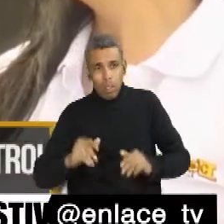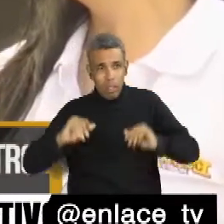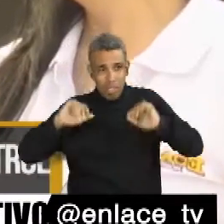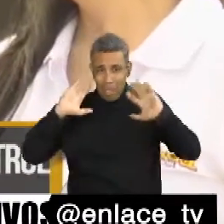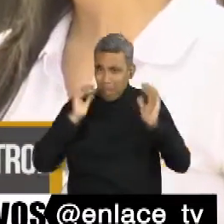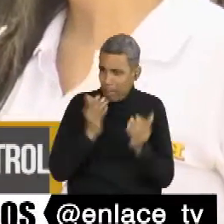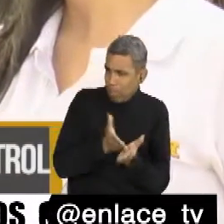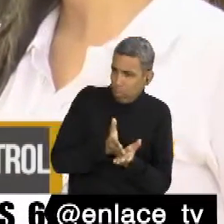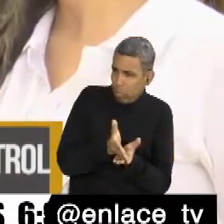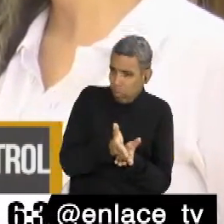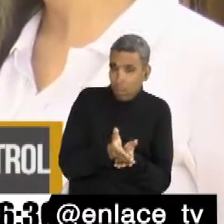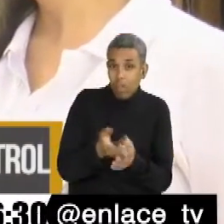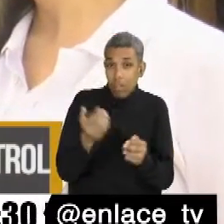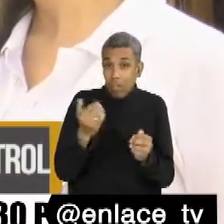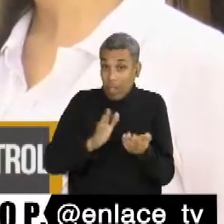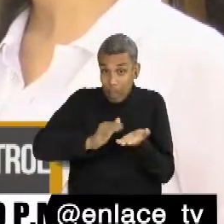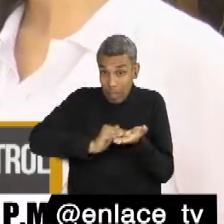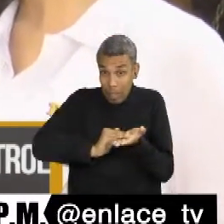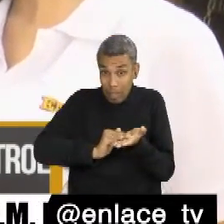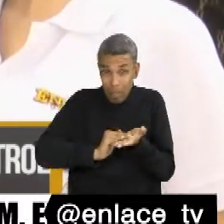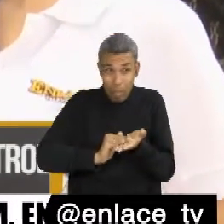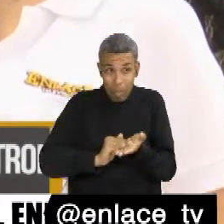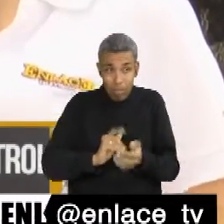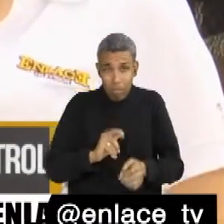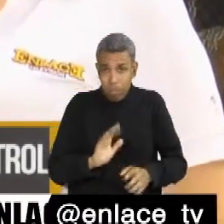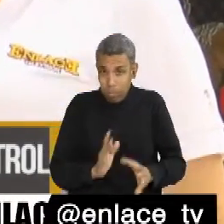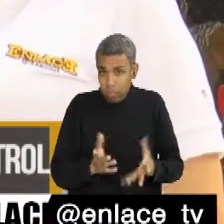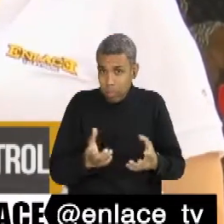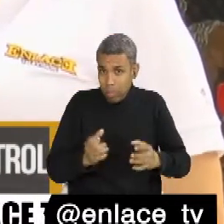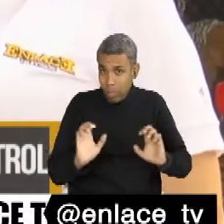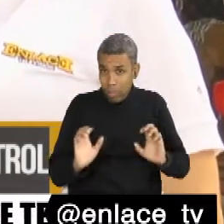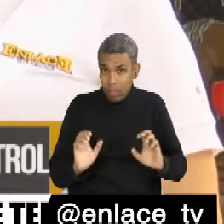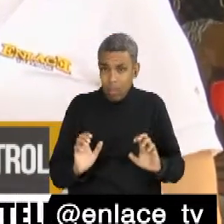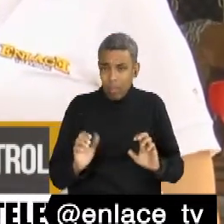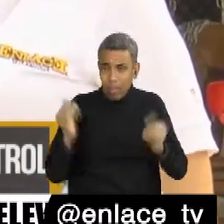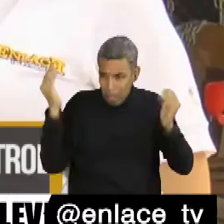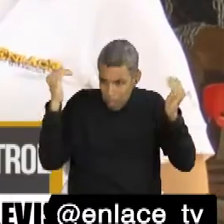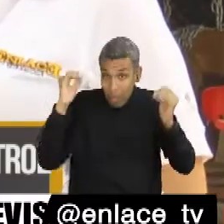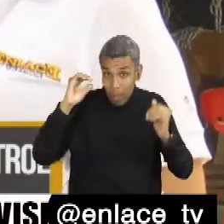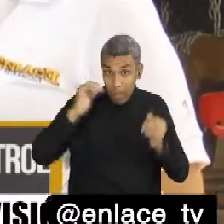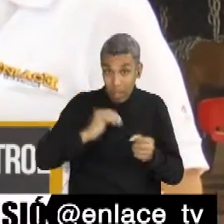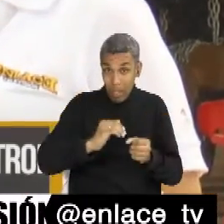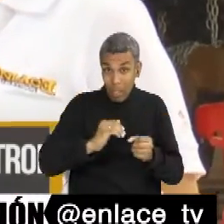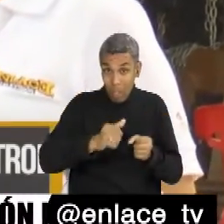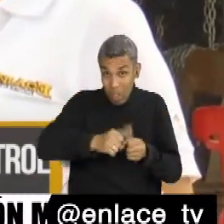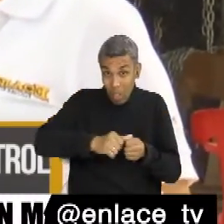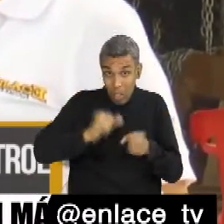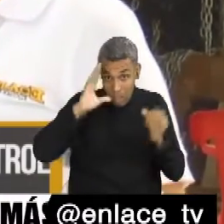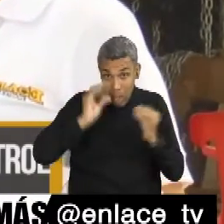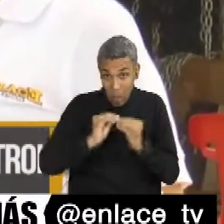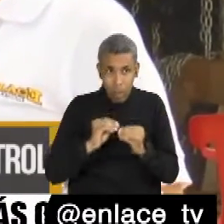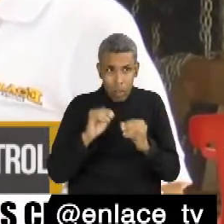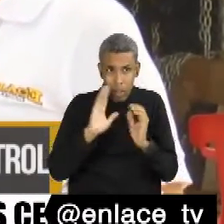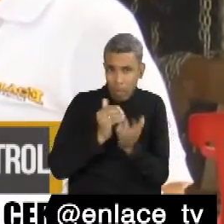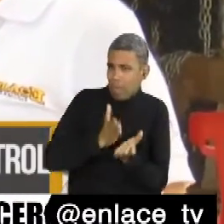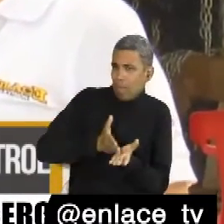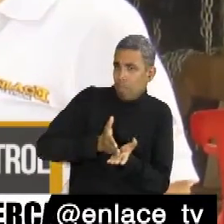se nos resuelva la situación y se haga la oportunidad de levantar una mesa para negociar lo nuestro. De lo contrario, vamos a seguir